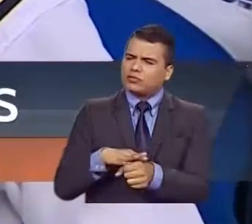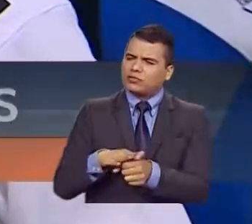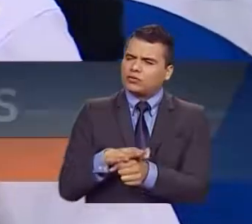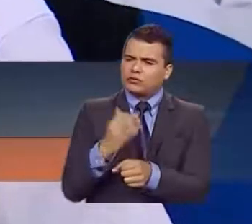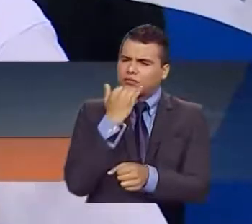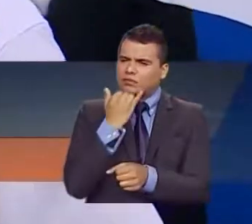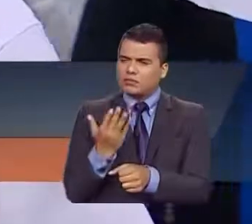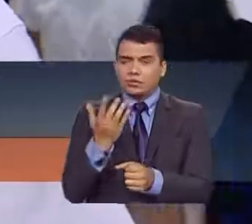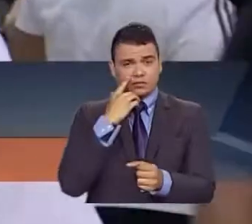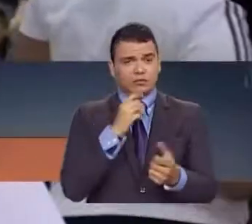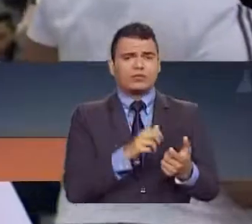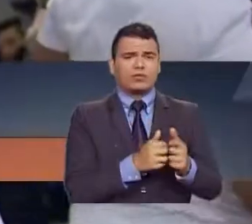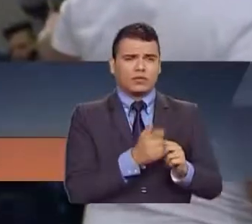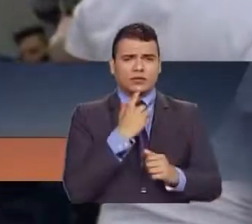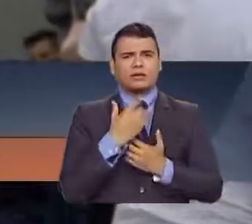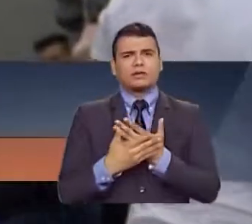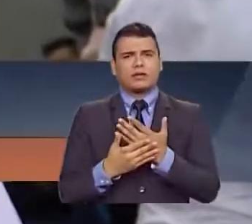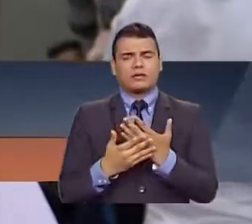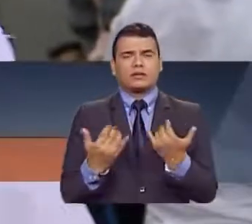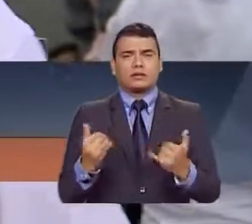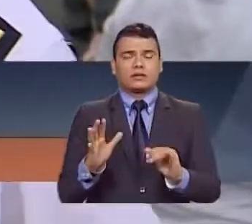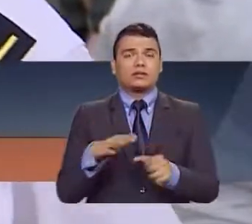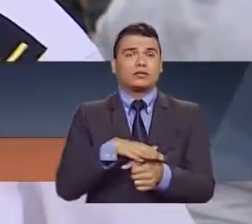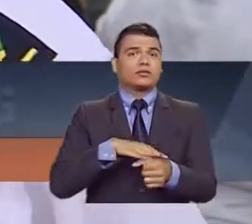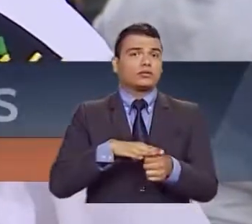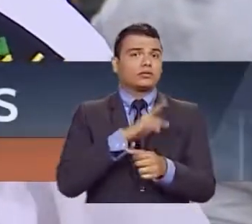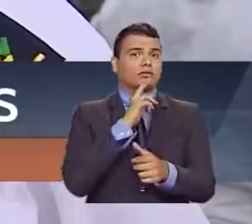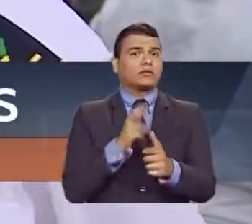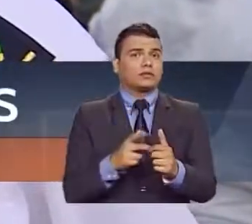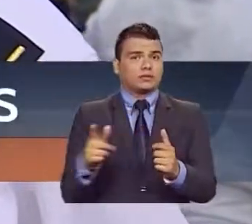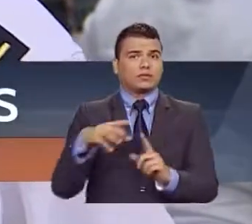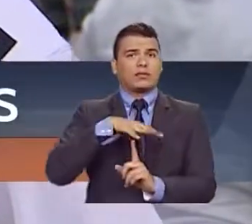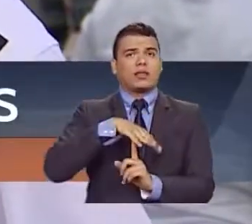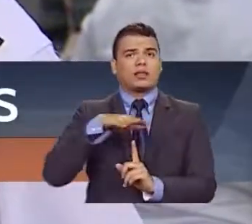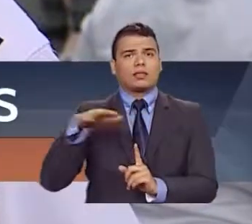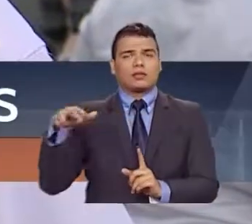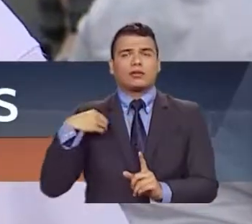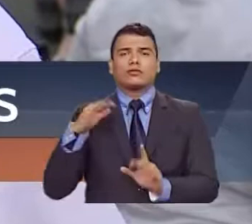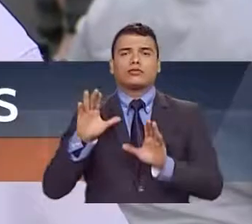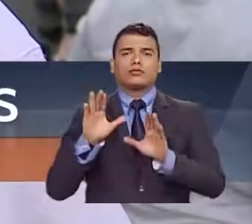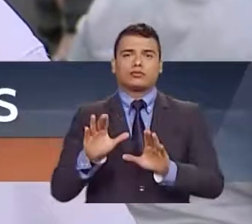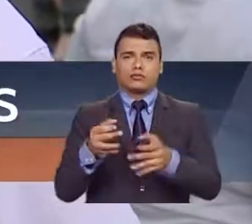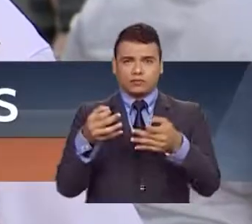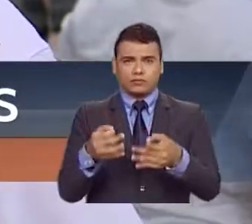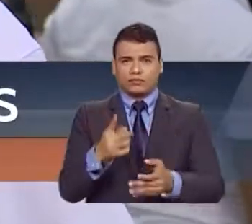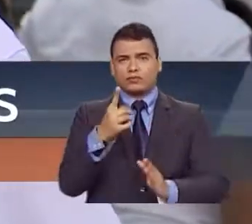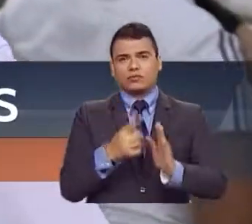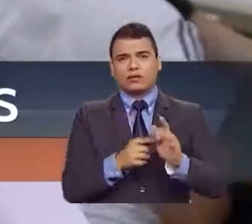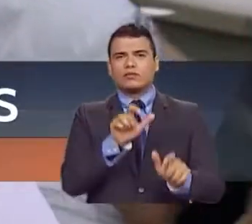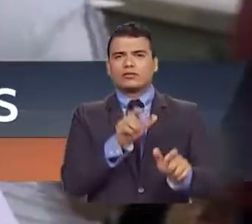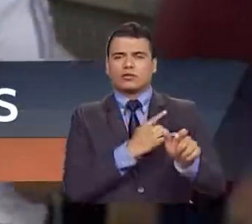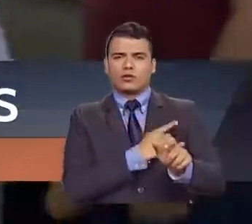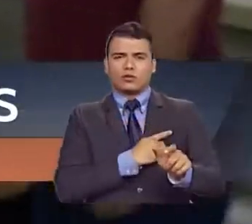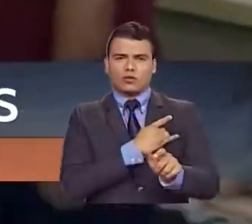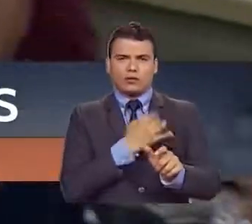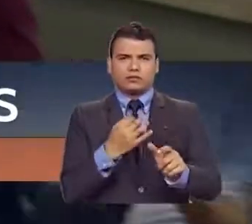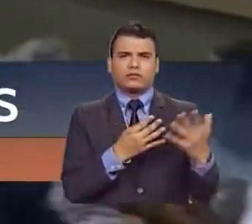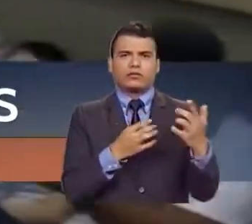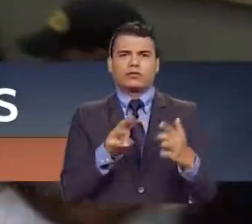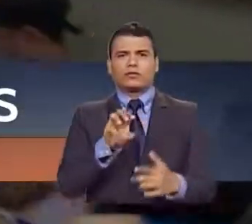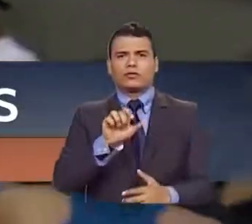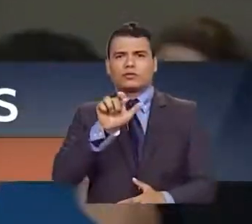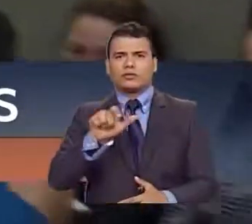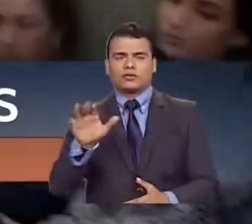la problemática, como tú mismo lo dijiste, es caótica aquí en la terminal de transportes de Cali. Tenemos 1000 usuarios, de los cuales 980